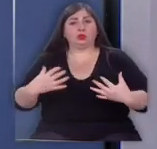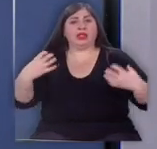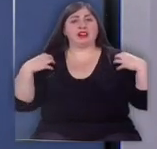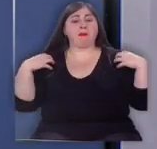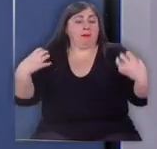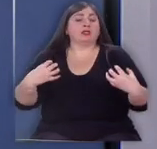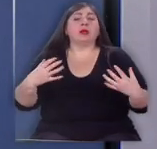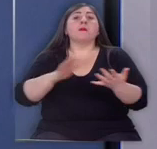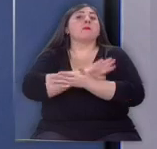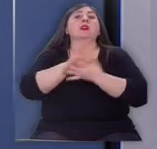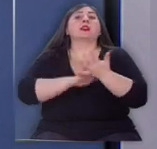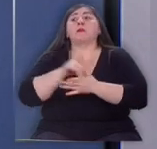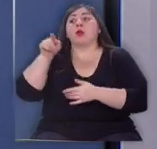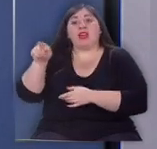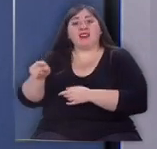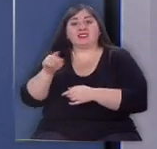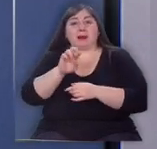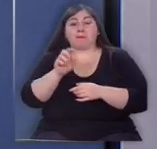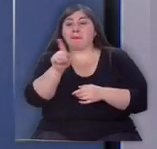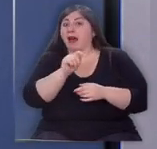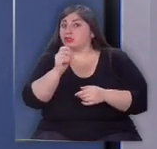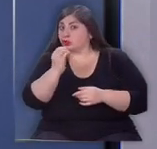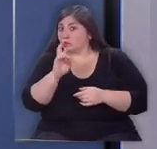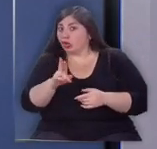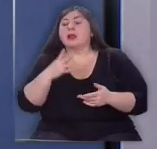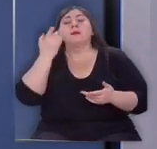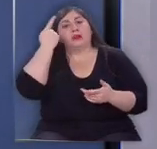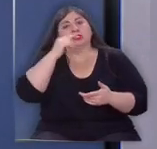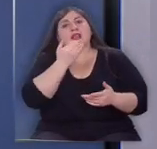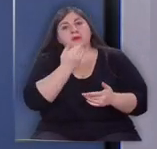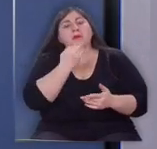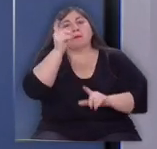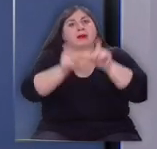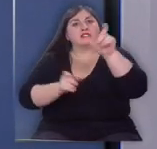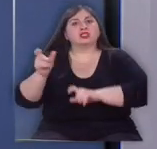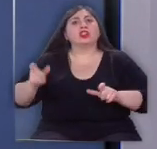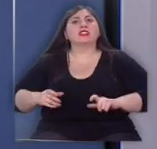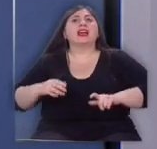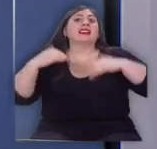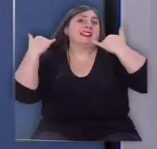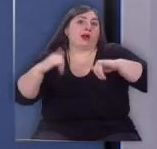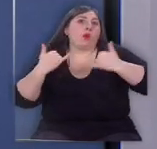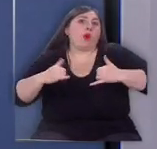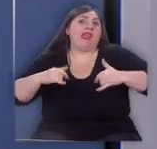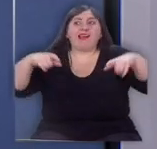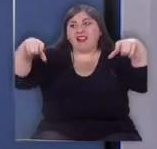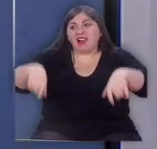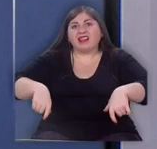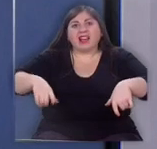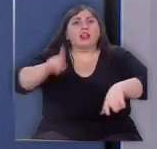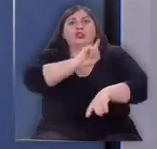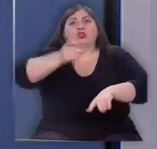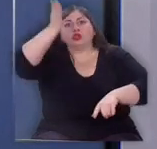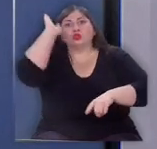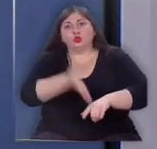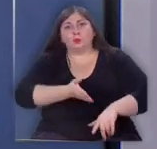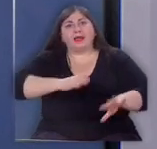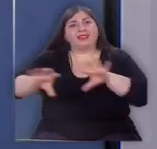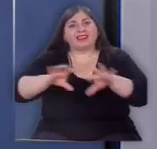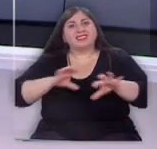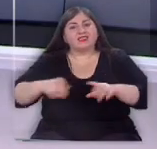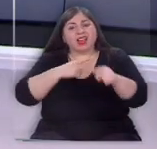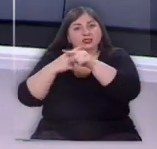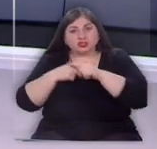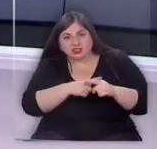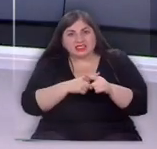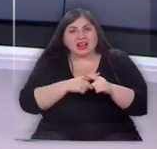lo que puede suceder con este pastor, pero también puede suceder con gente que juega en las multicanchas, que no suspende sus actividades sociales